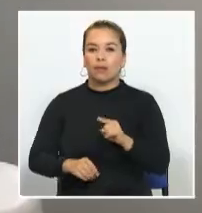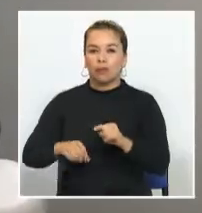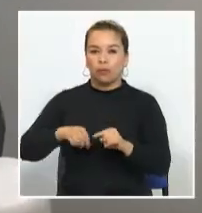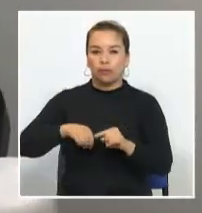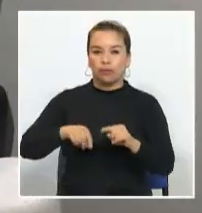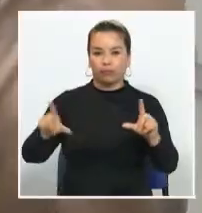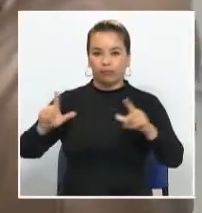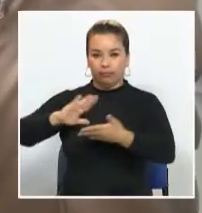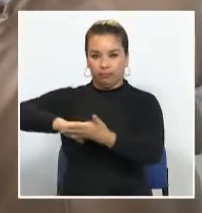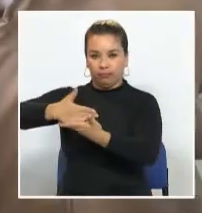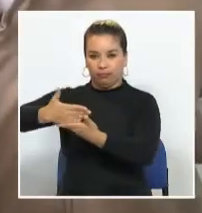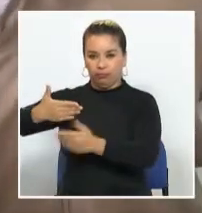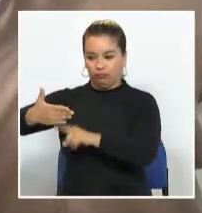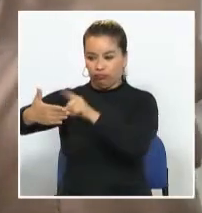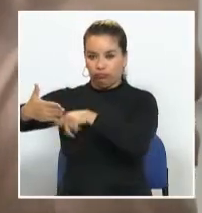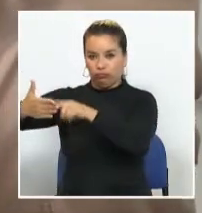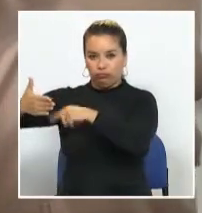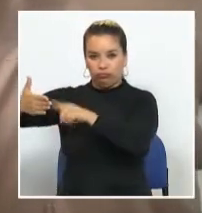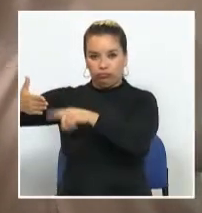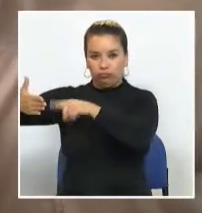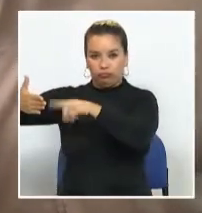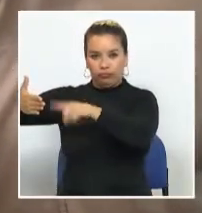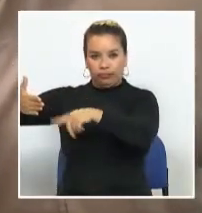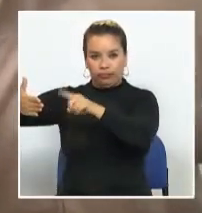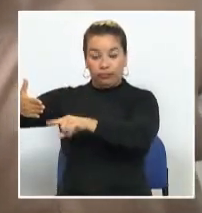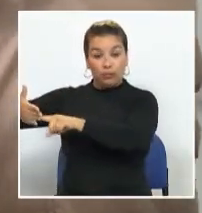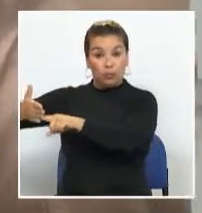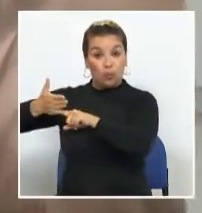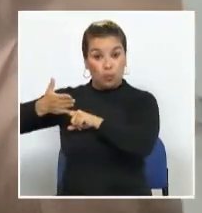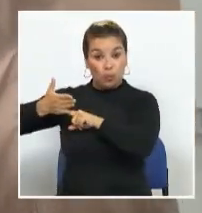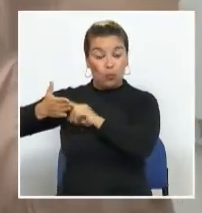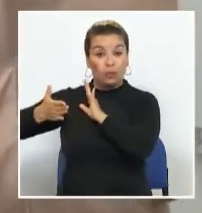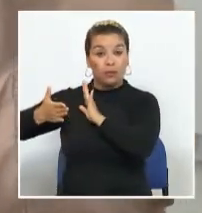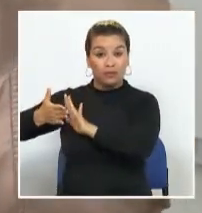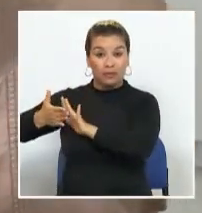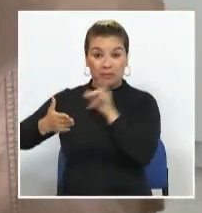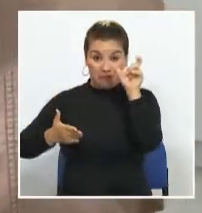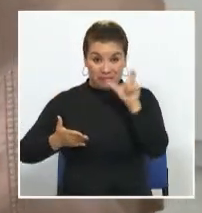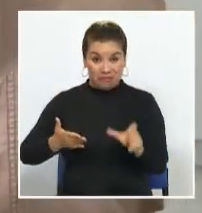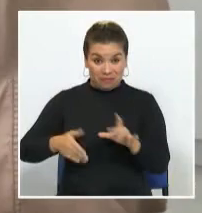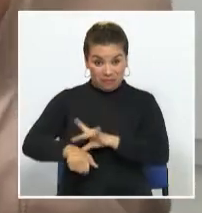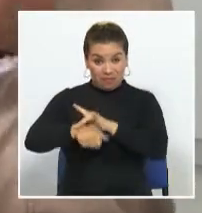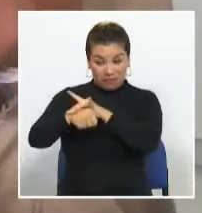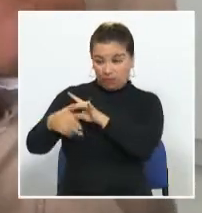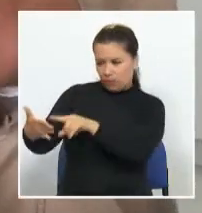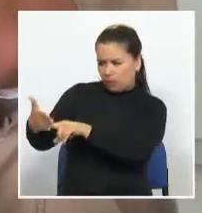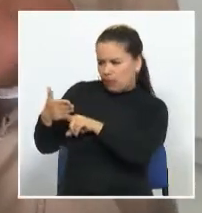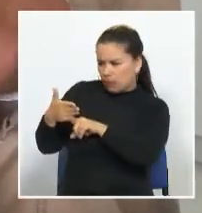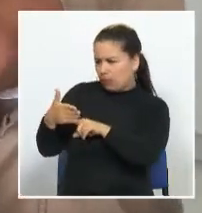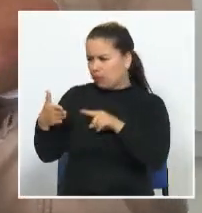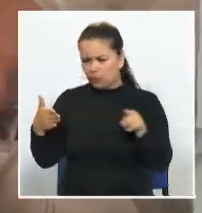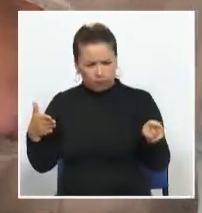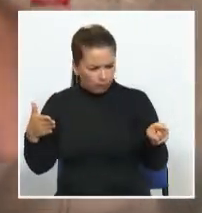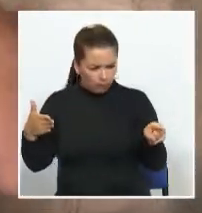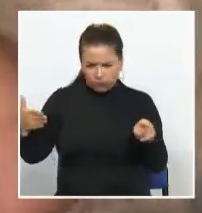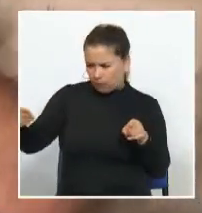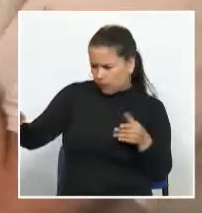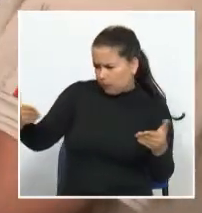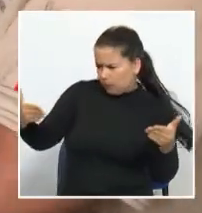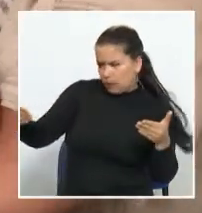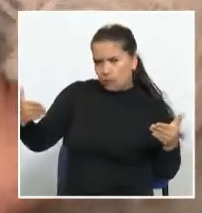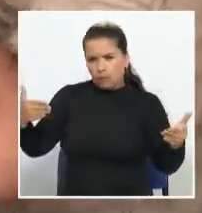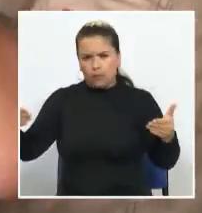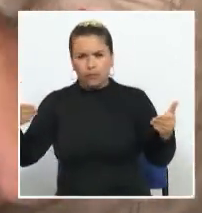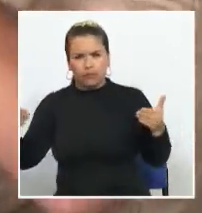de alta tecnología que le permite al especialista tomar medidas del corazón, saber cuál es el tamaño